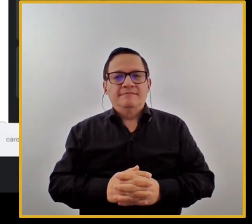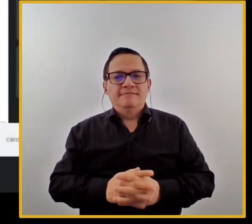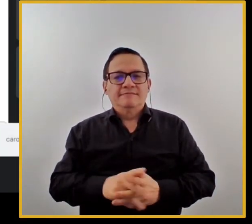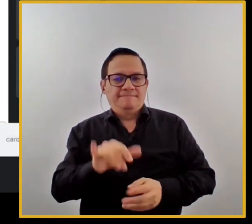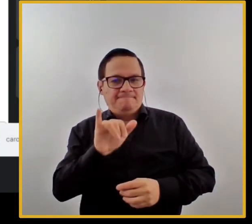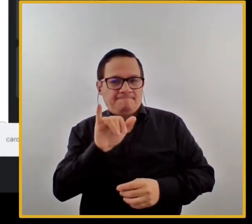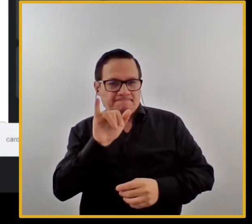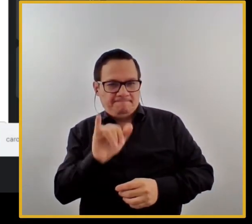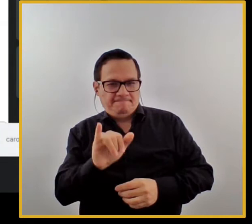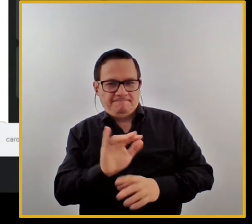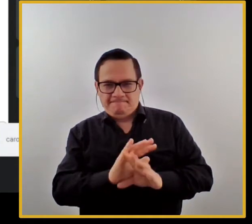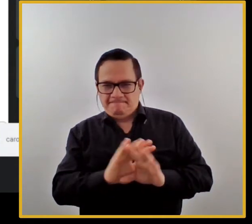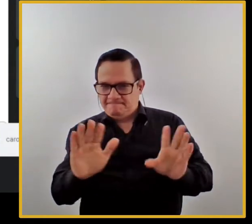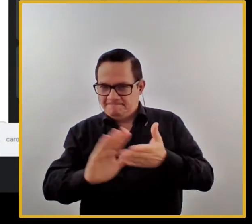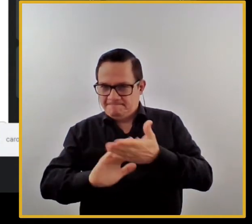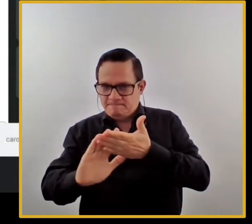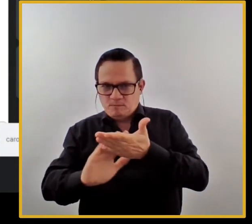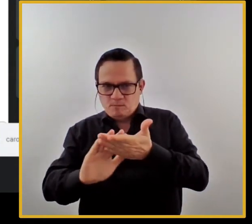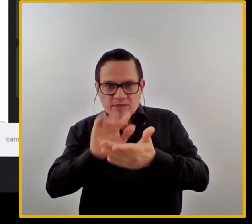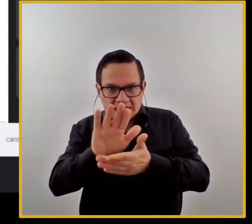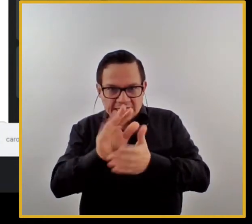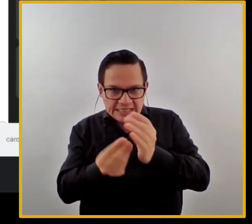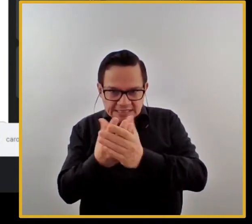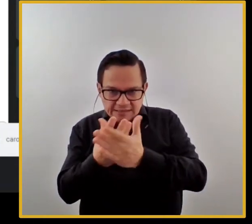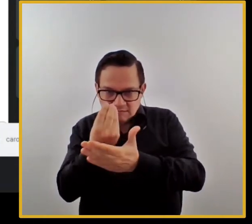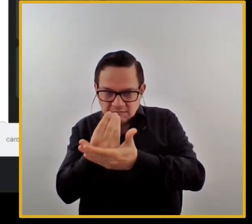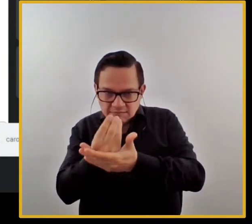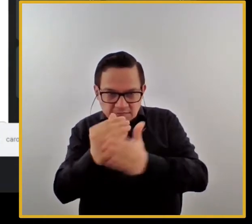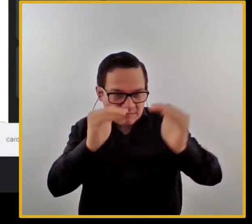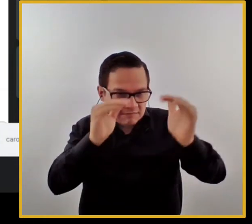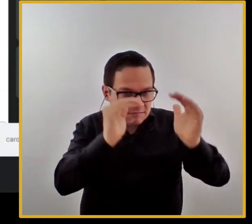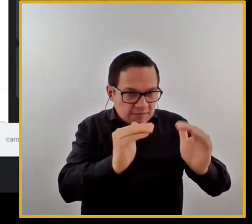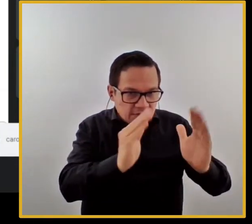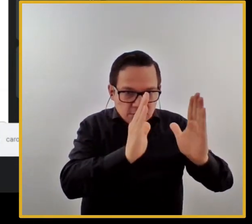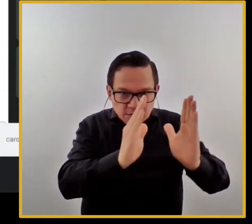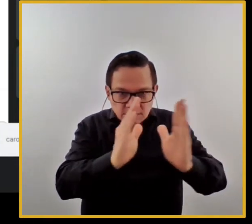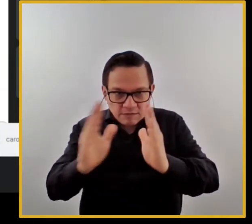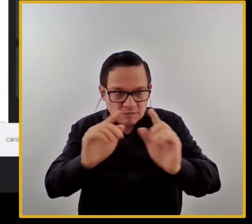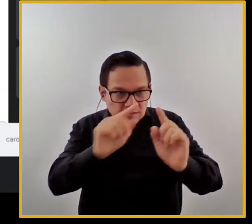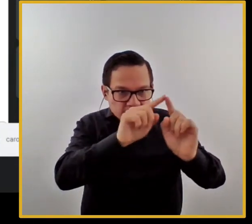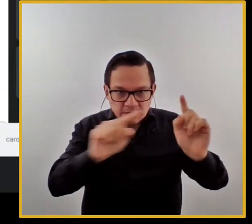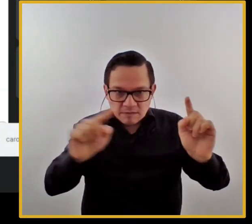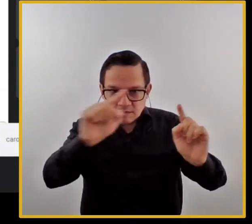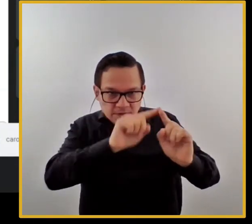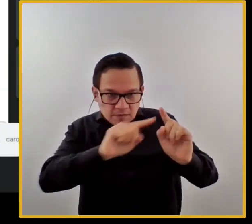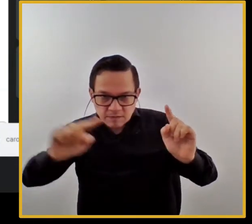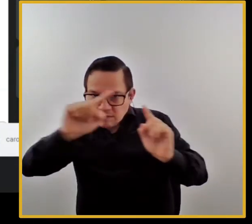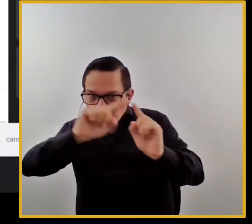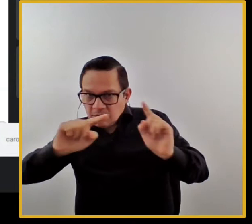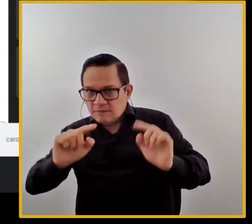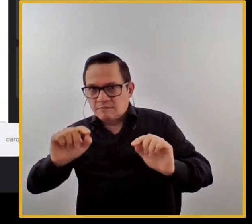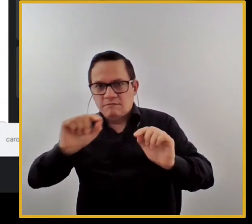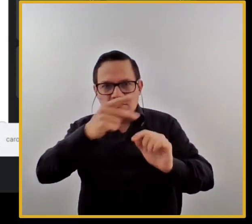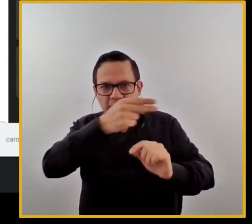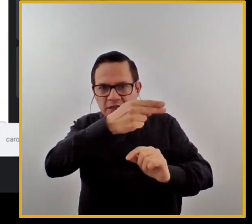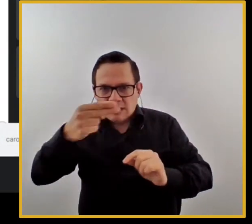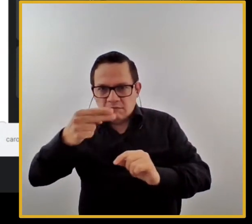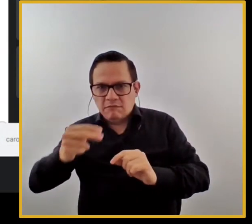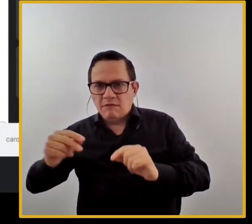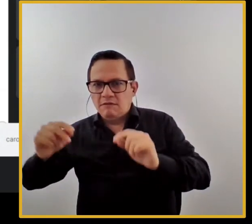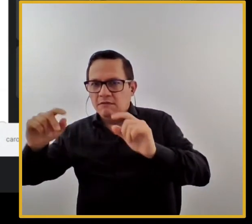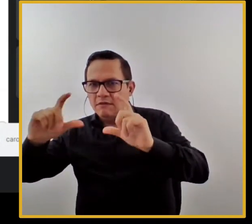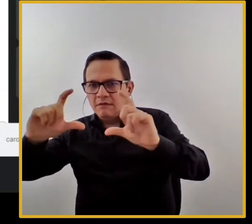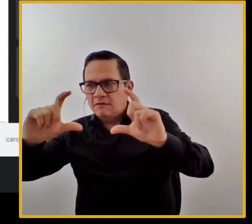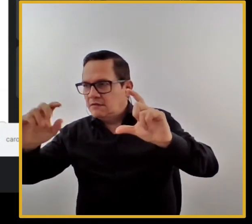allí haber realizado ese producto, entonces vamos nosotros a agrupar, ¿cierto? Podemos allí agrupar los